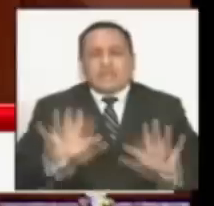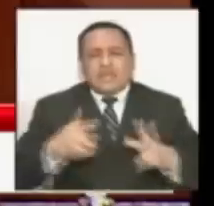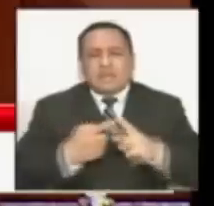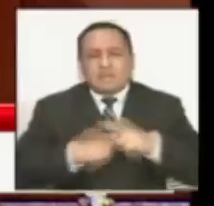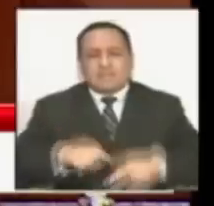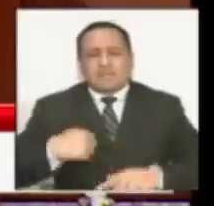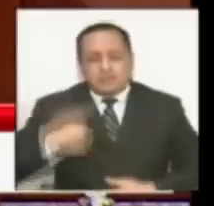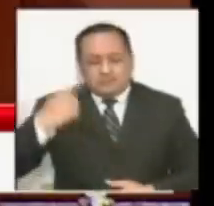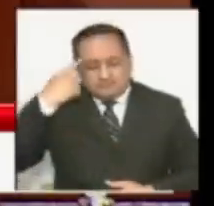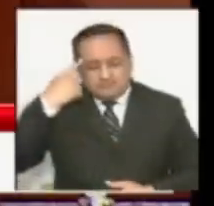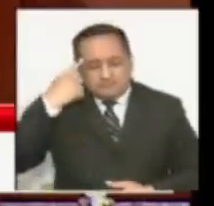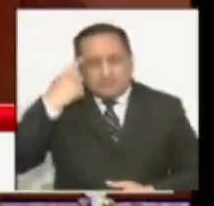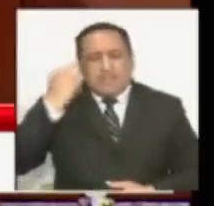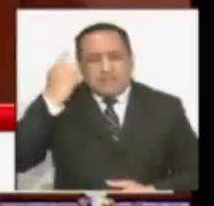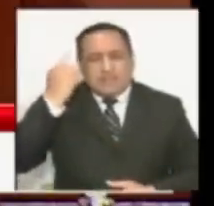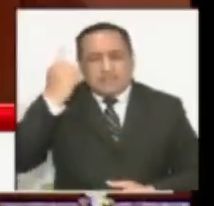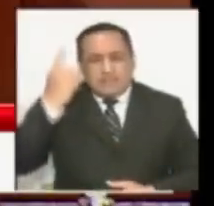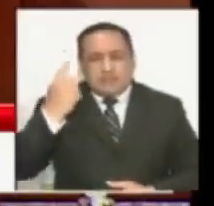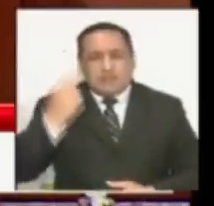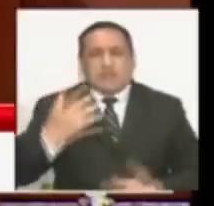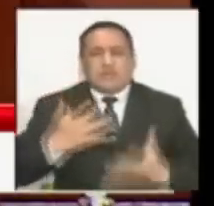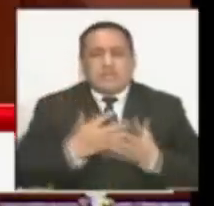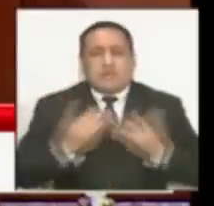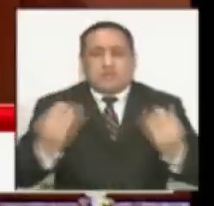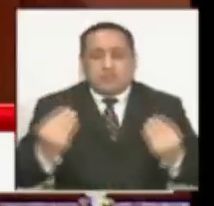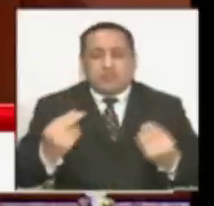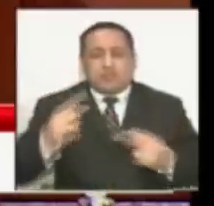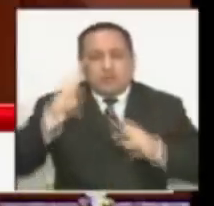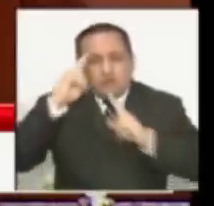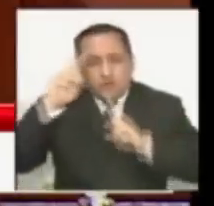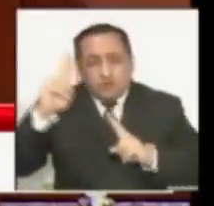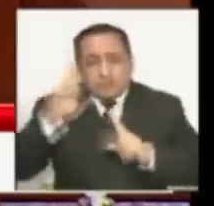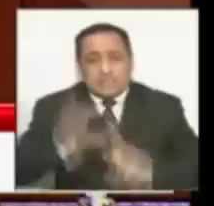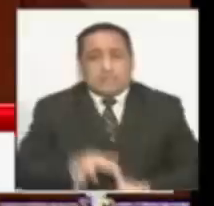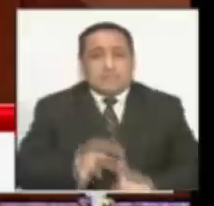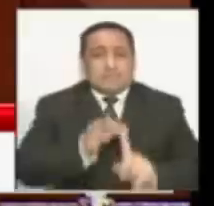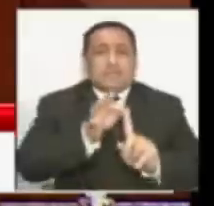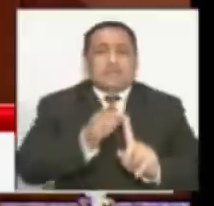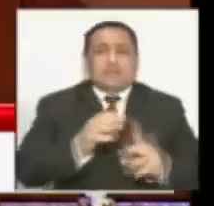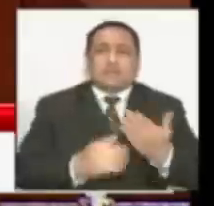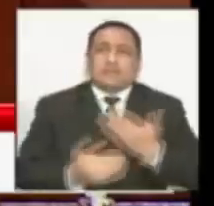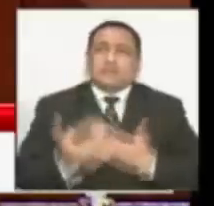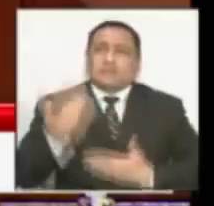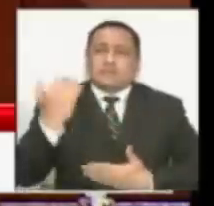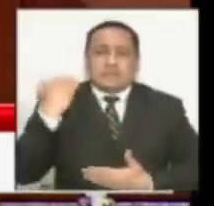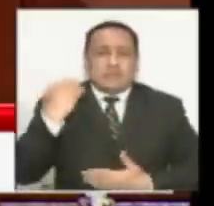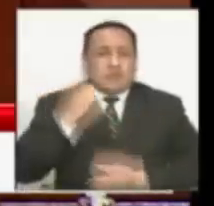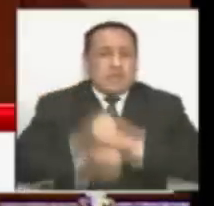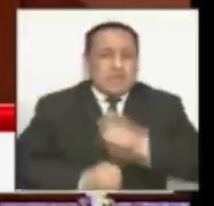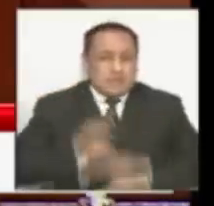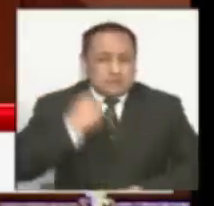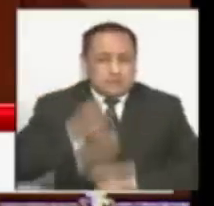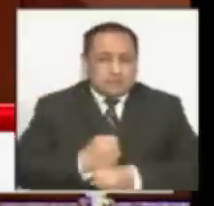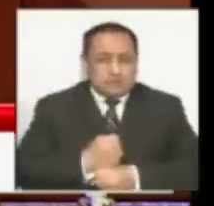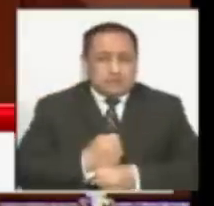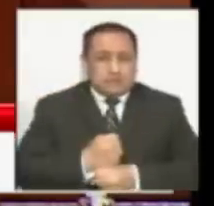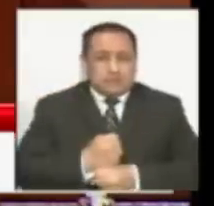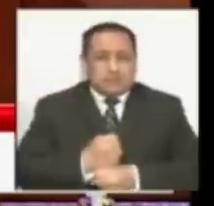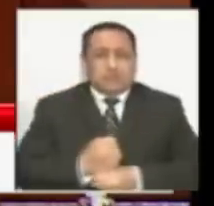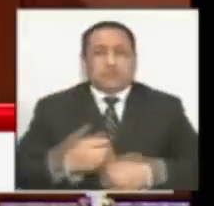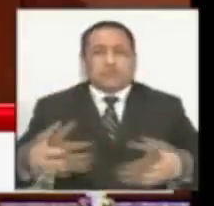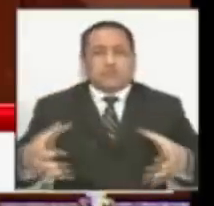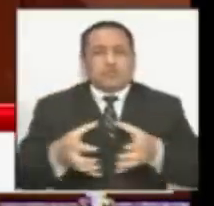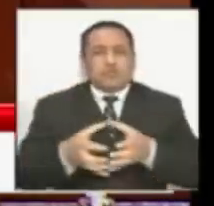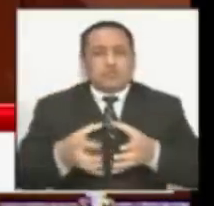Empecemos reconociendo que, con muy honrosas excepciones, durante los últimos años nuestra